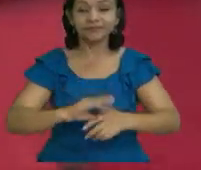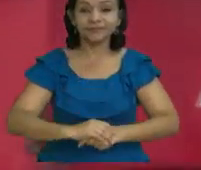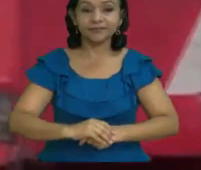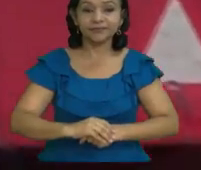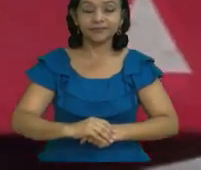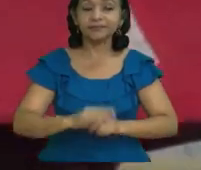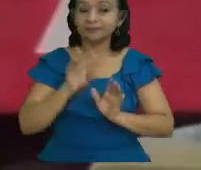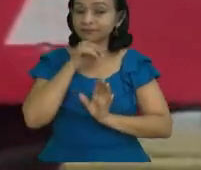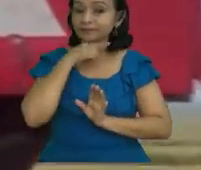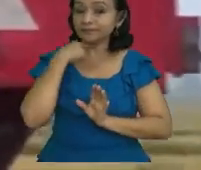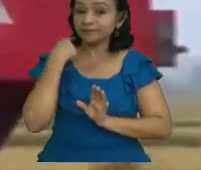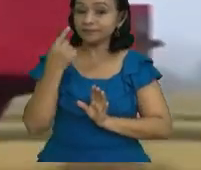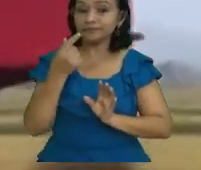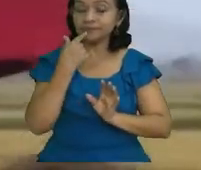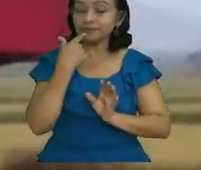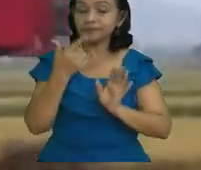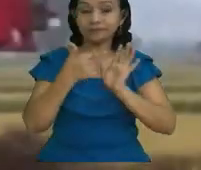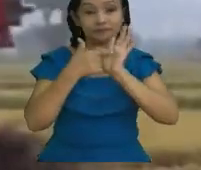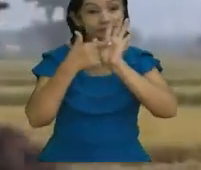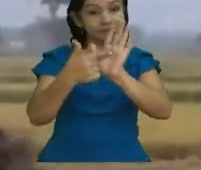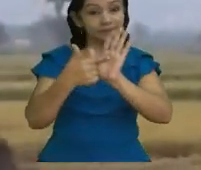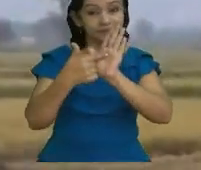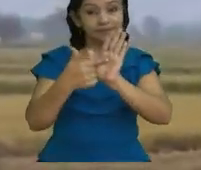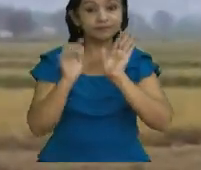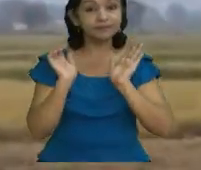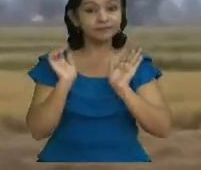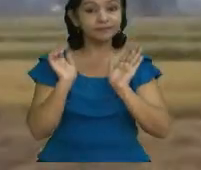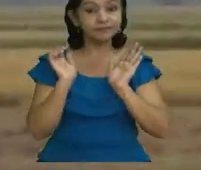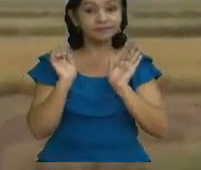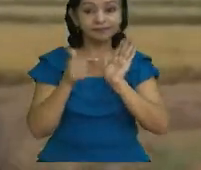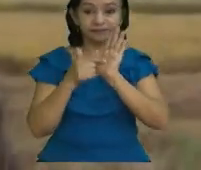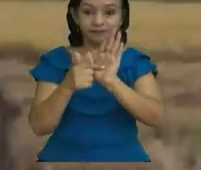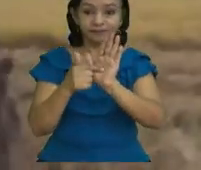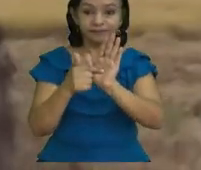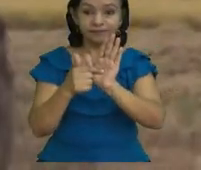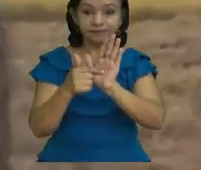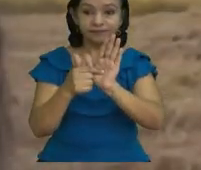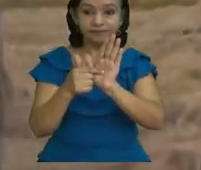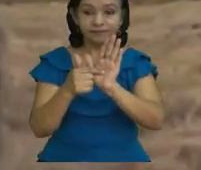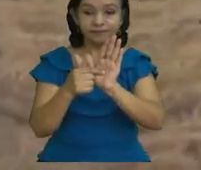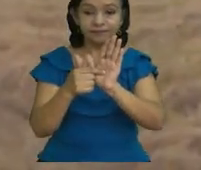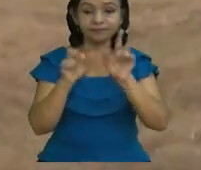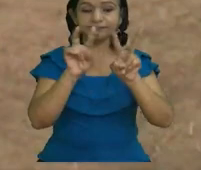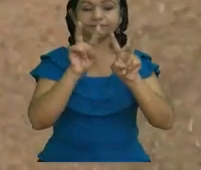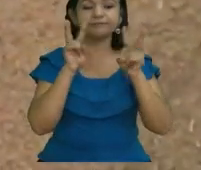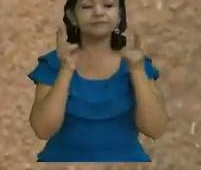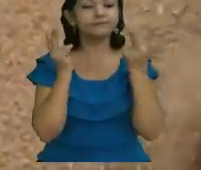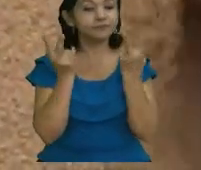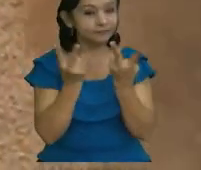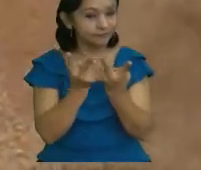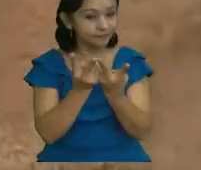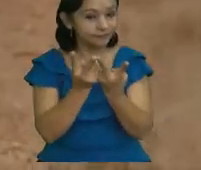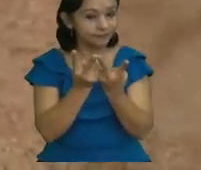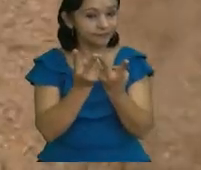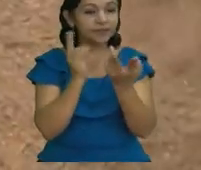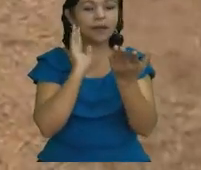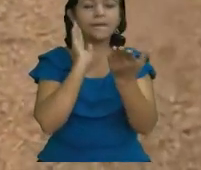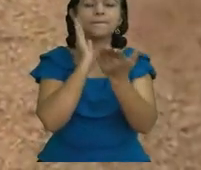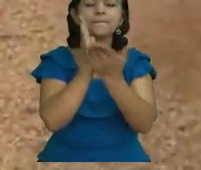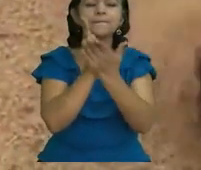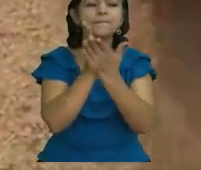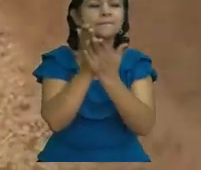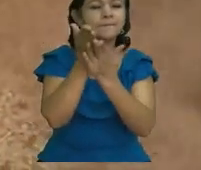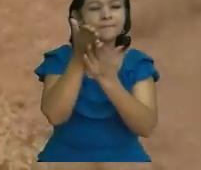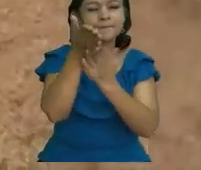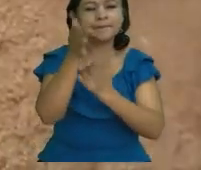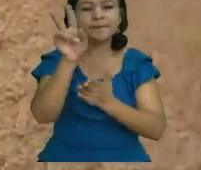creo que es muy certero eso que usted menciona. Sí, por ejemplo, en el caso de... Específicamente estamos en hortalizas y en plátano. Sí, tenemos sí.